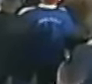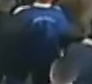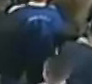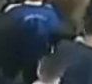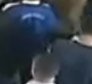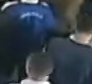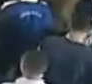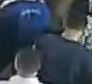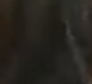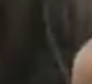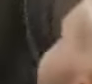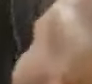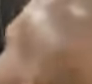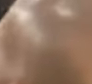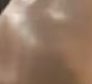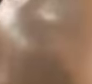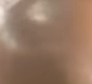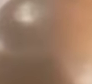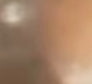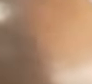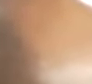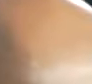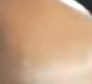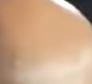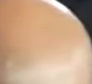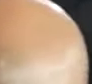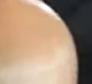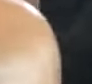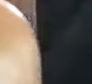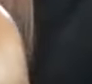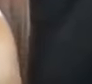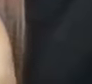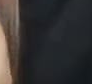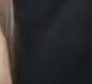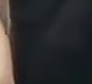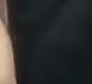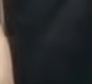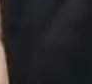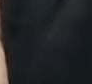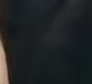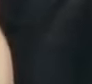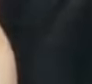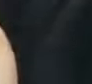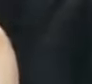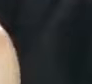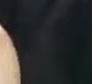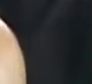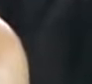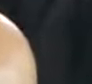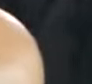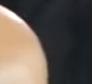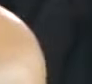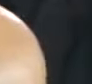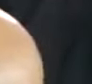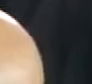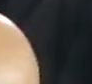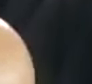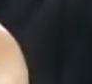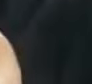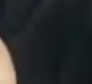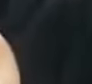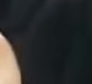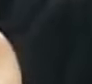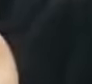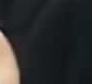República Bolivariana de Venezuela, Nicolás Maduro Moros, a disparar un cohete, disparar cañones contra